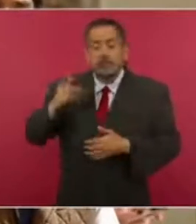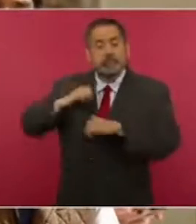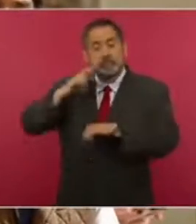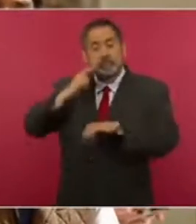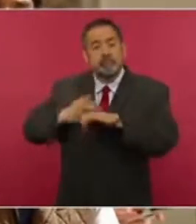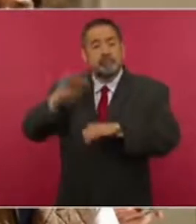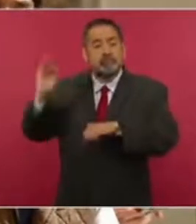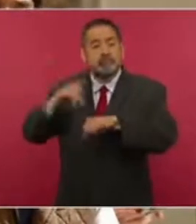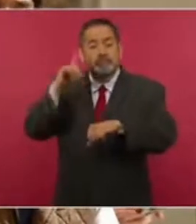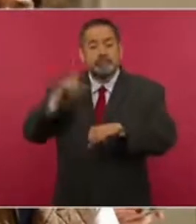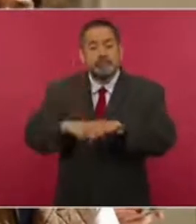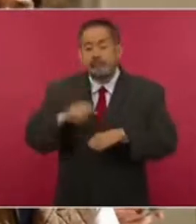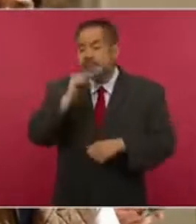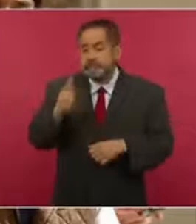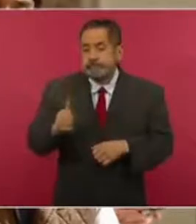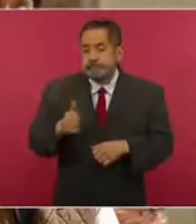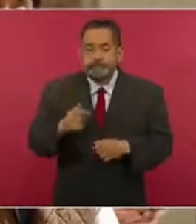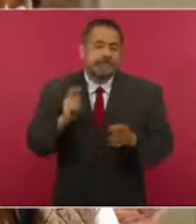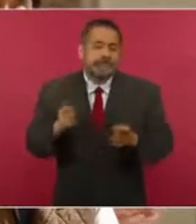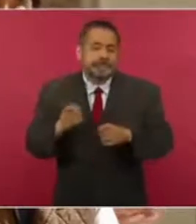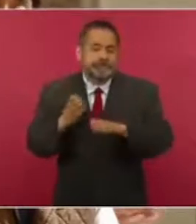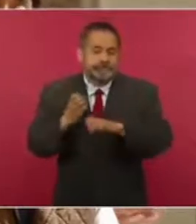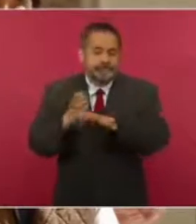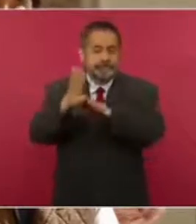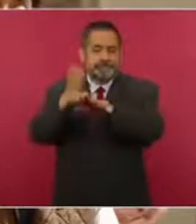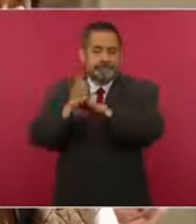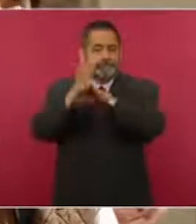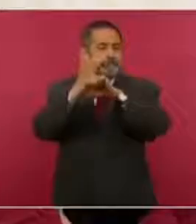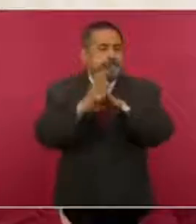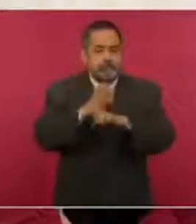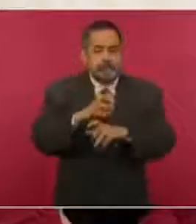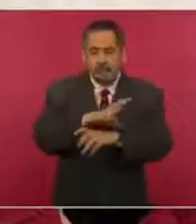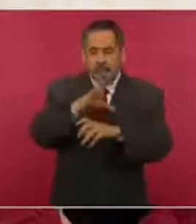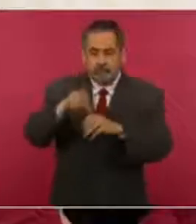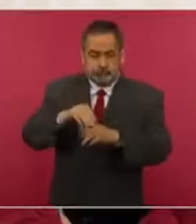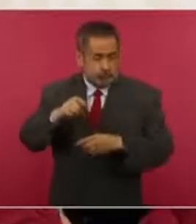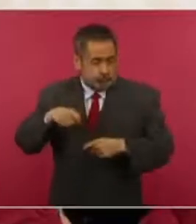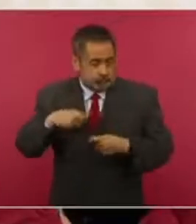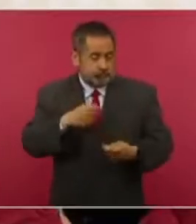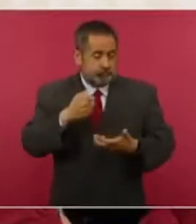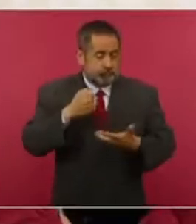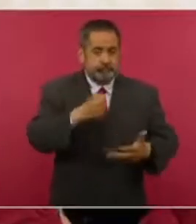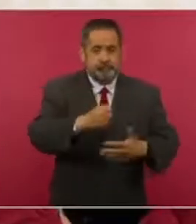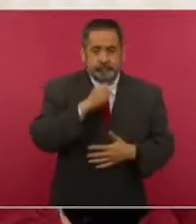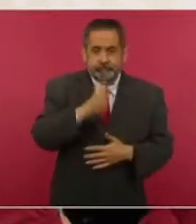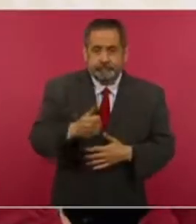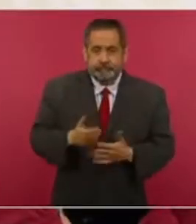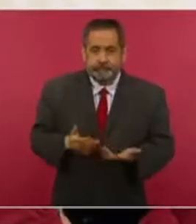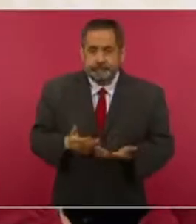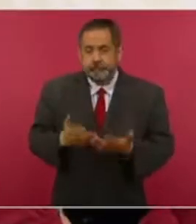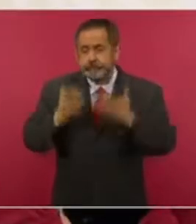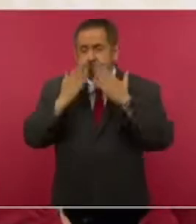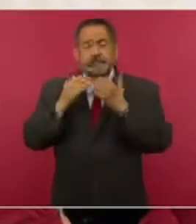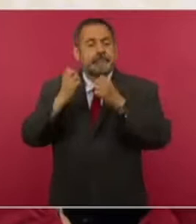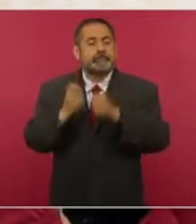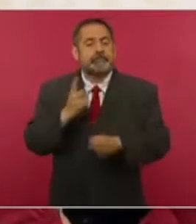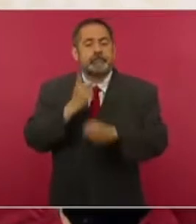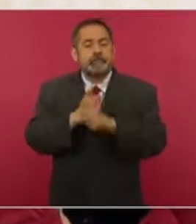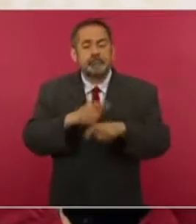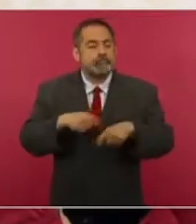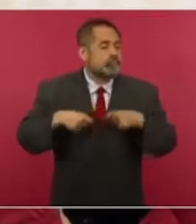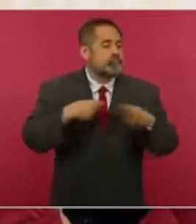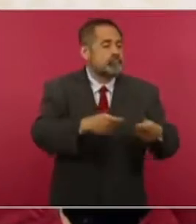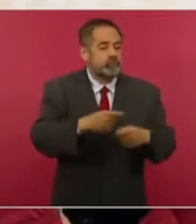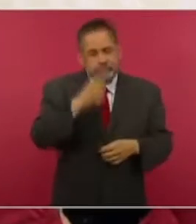el sistema, los estados no entregan completo el presupuesto, no tienen garantizado ni siquiera su derecho